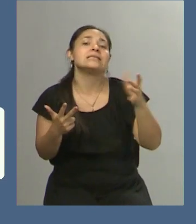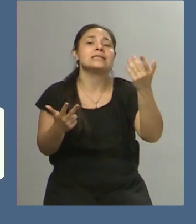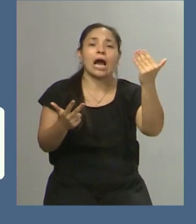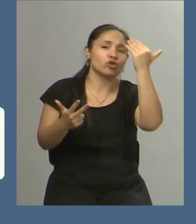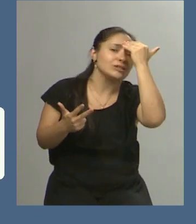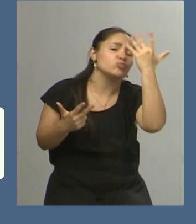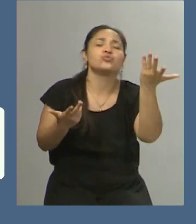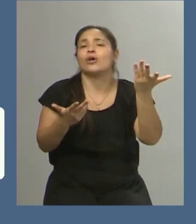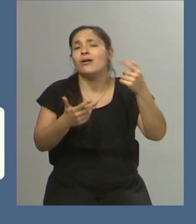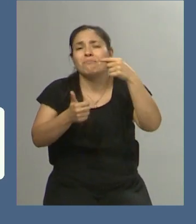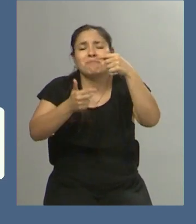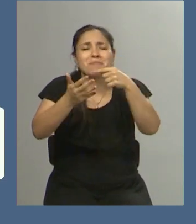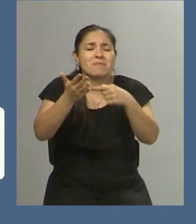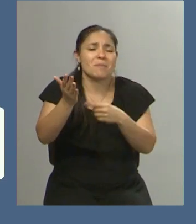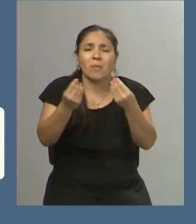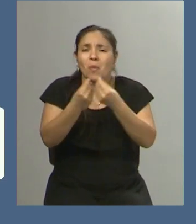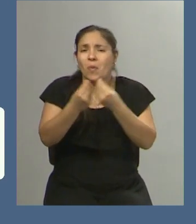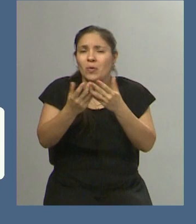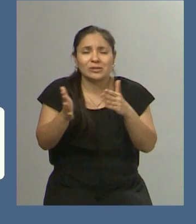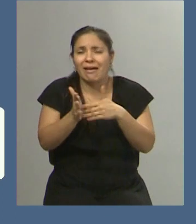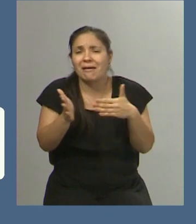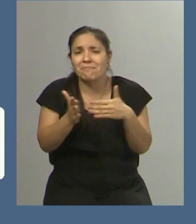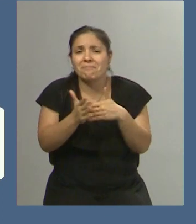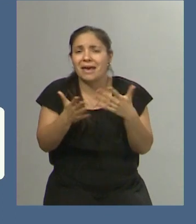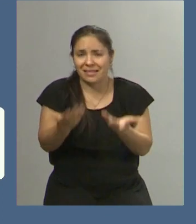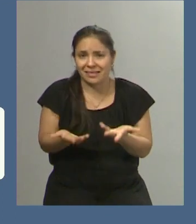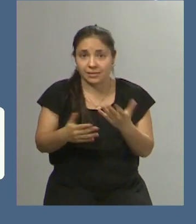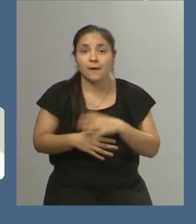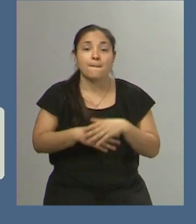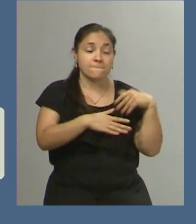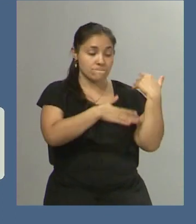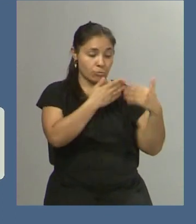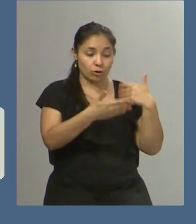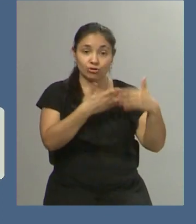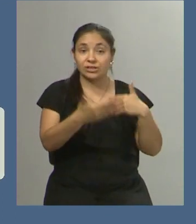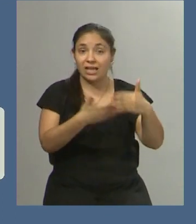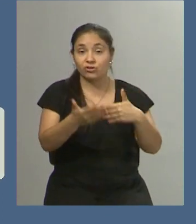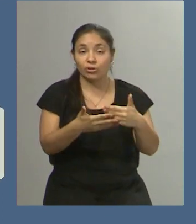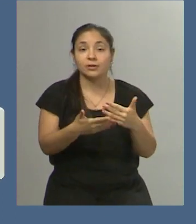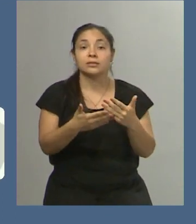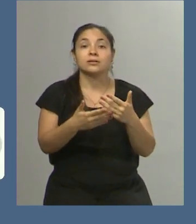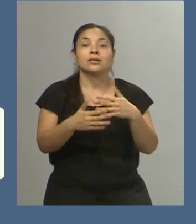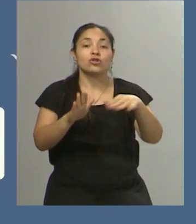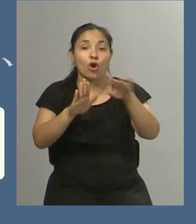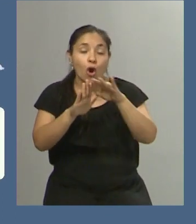hay cantidad de factores que juegan. Entonces, en el proceso de fabricación de las